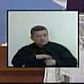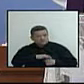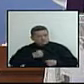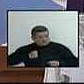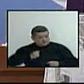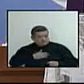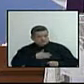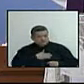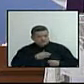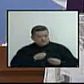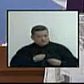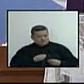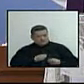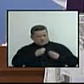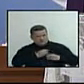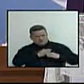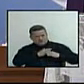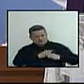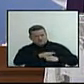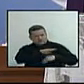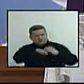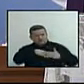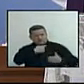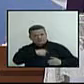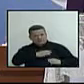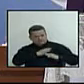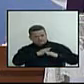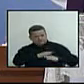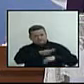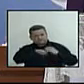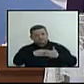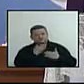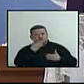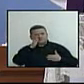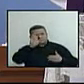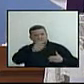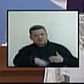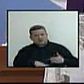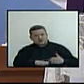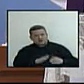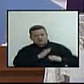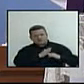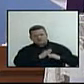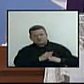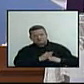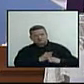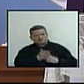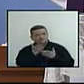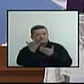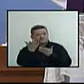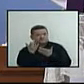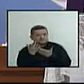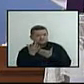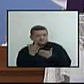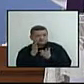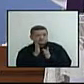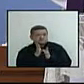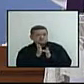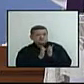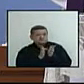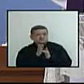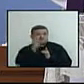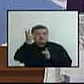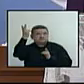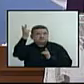misericordia, vivamos siempre libres de pecado y protegidos de toda perturbación, mientras esperamos la